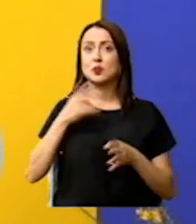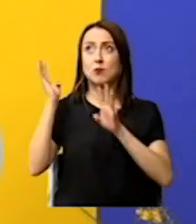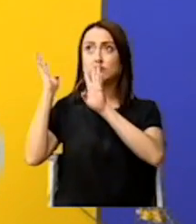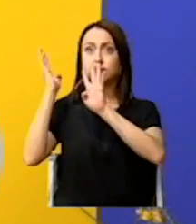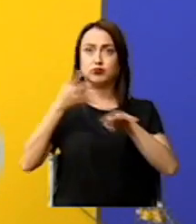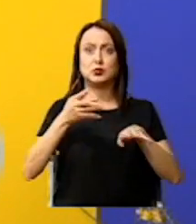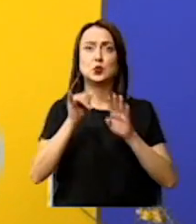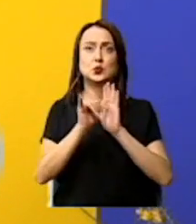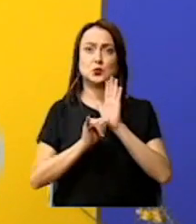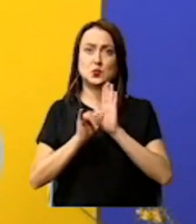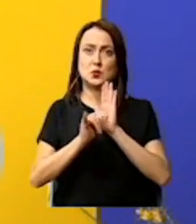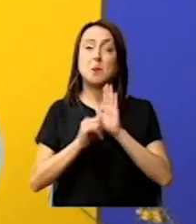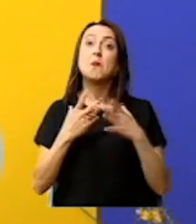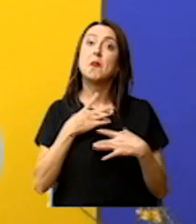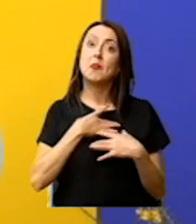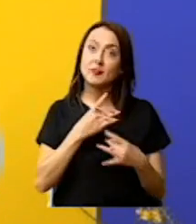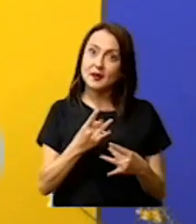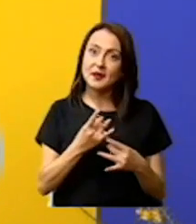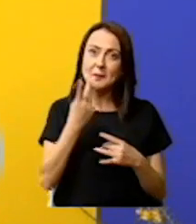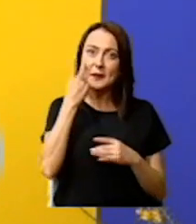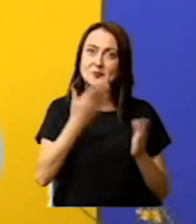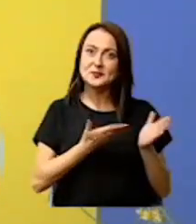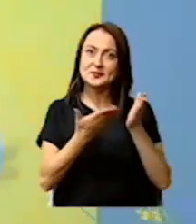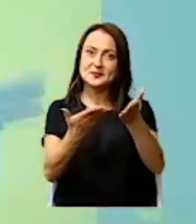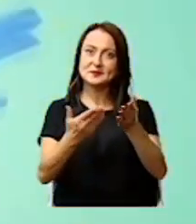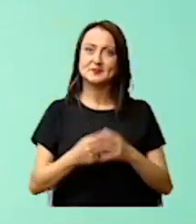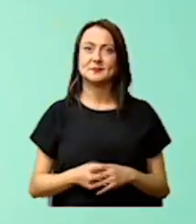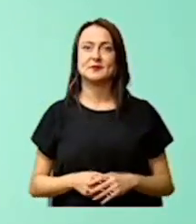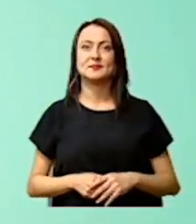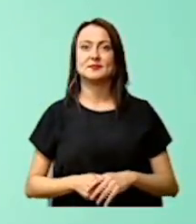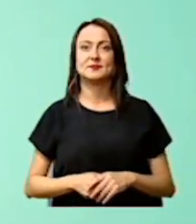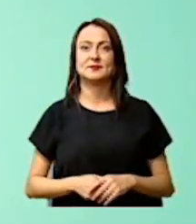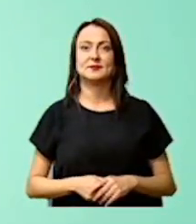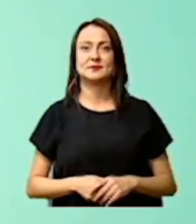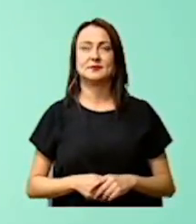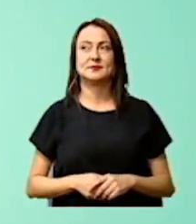y es muy, muy interesante. Vamos a verla.